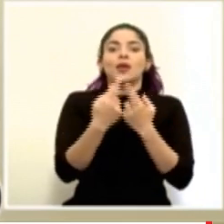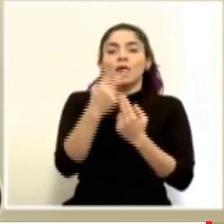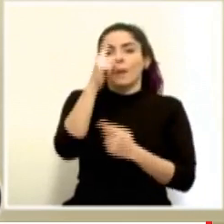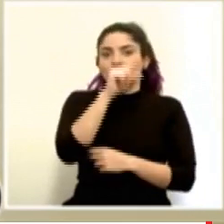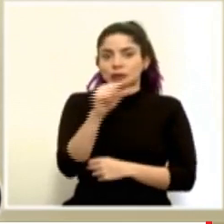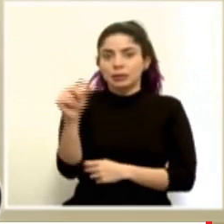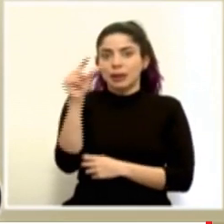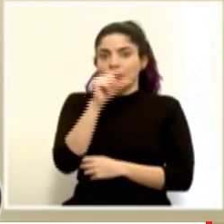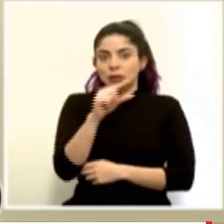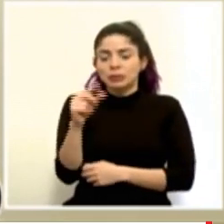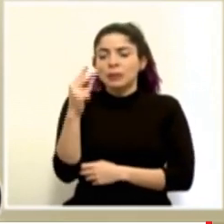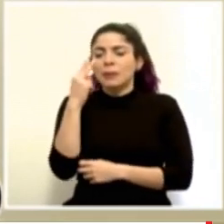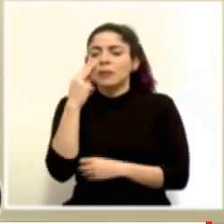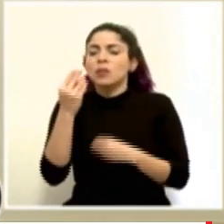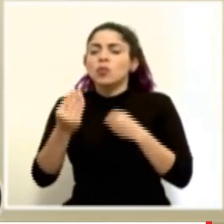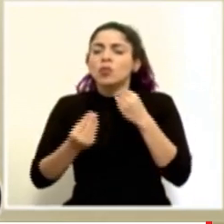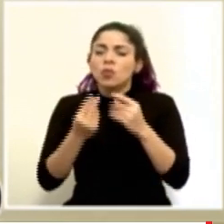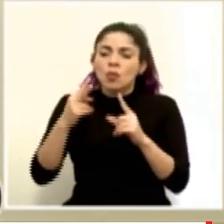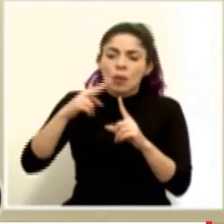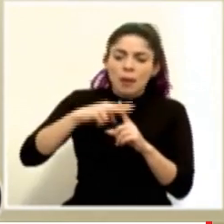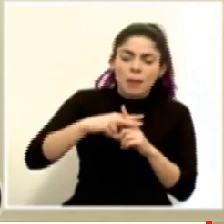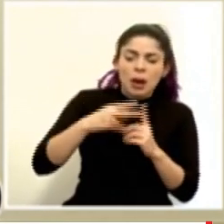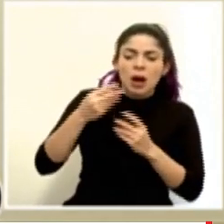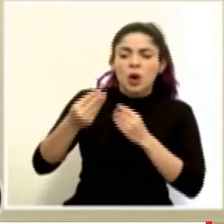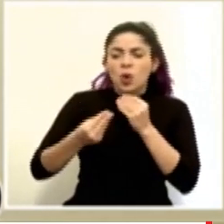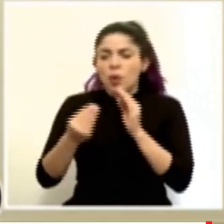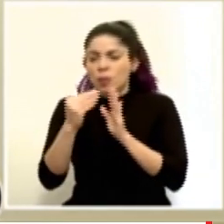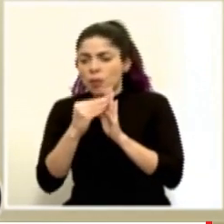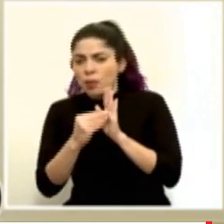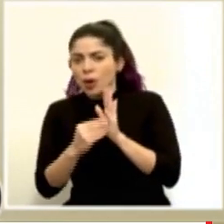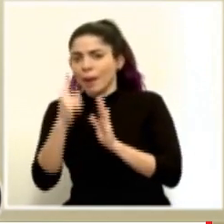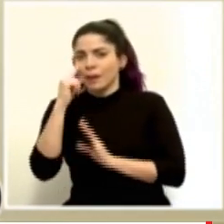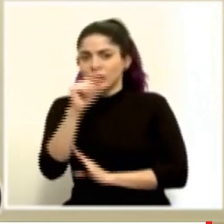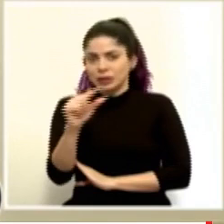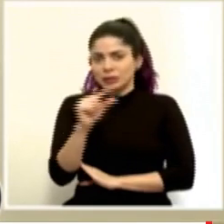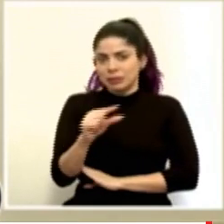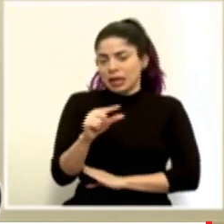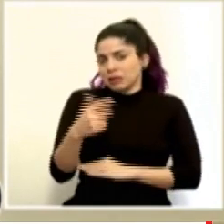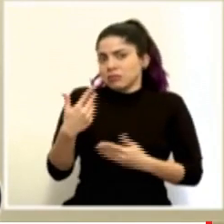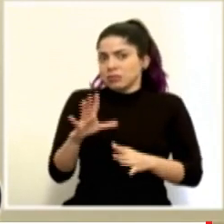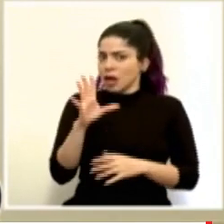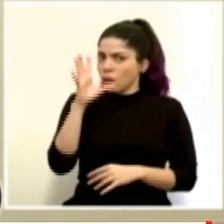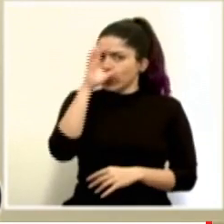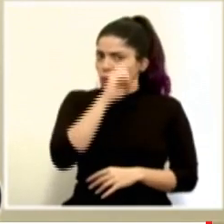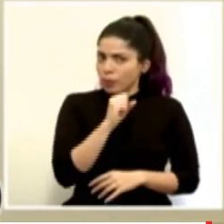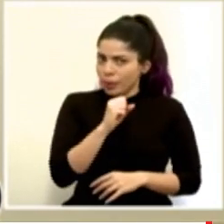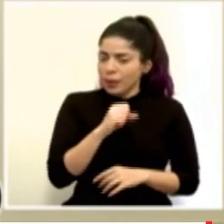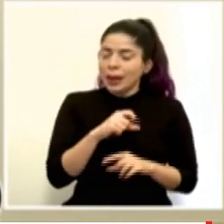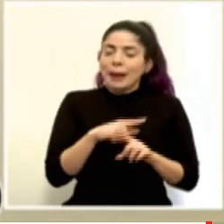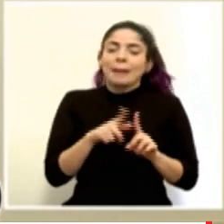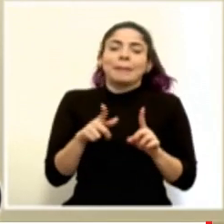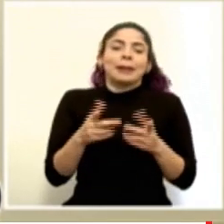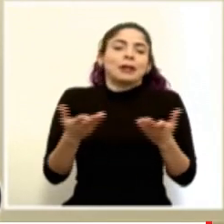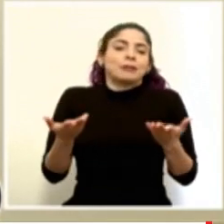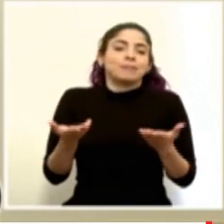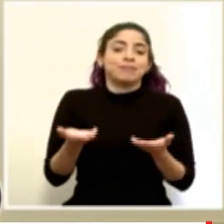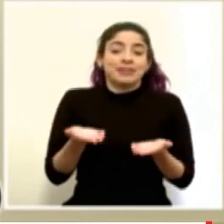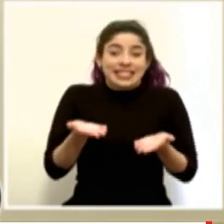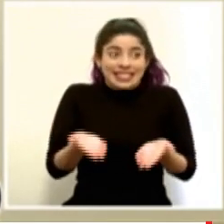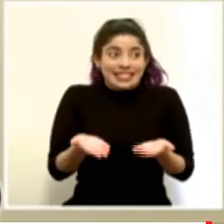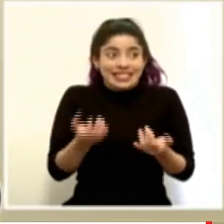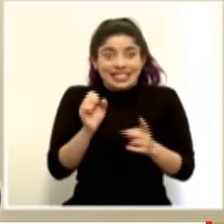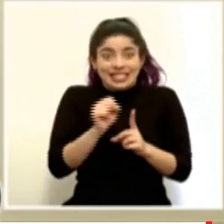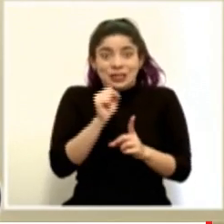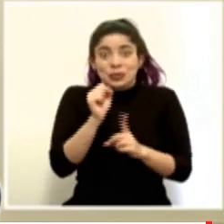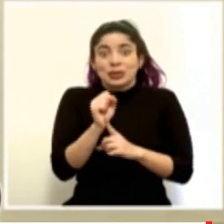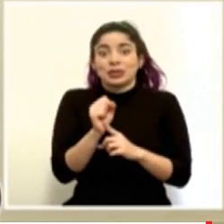para ver las medidas que se iban a tomar, y es parte de lo que teníamos ya contemplado. Pero definitivamente en esto no